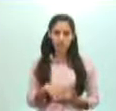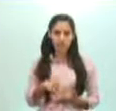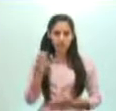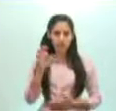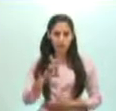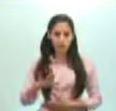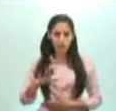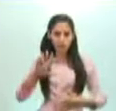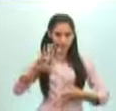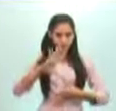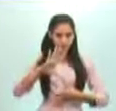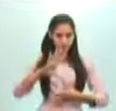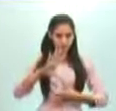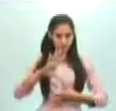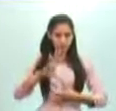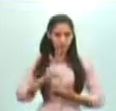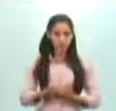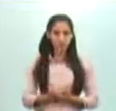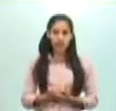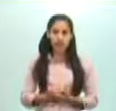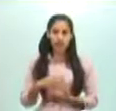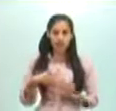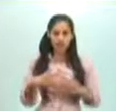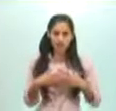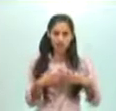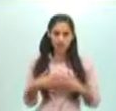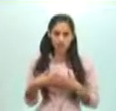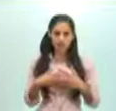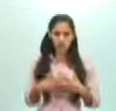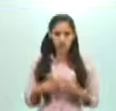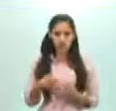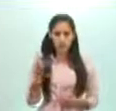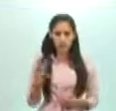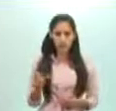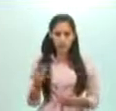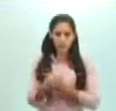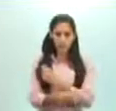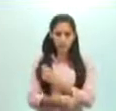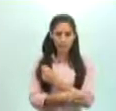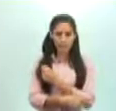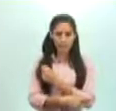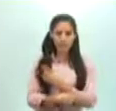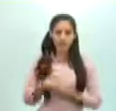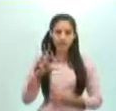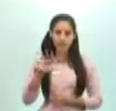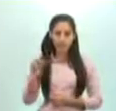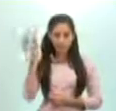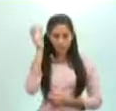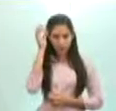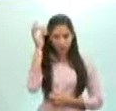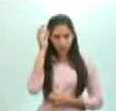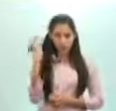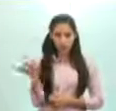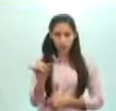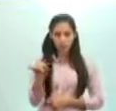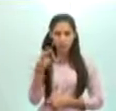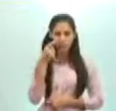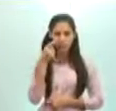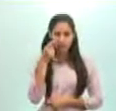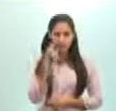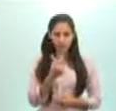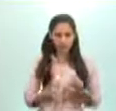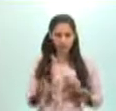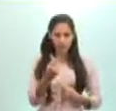Norteamérica y en los países hispanoamericanos. Además, debemos tener en cuenta también las